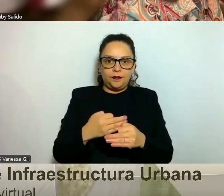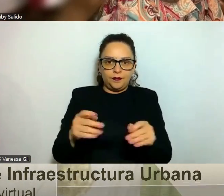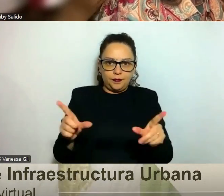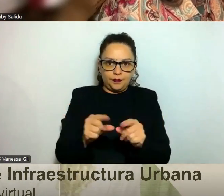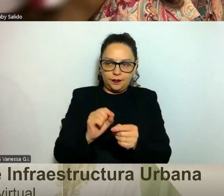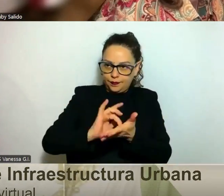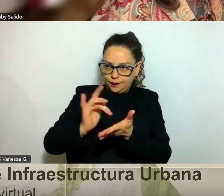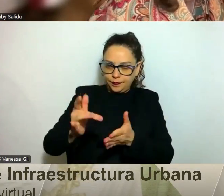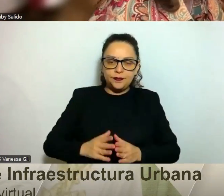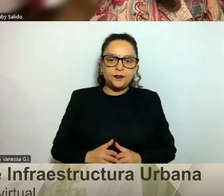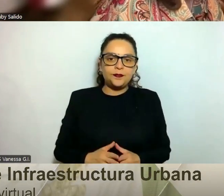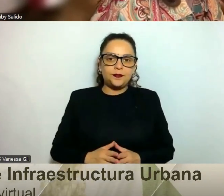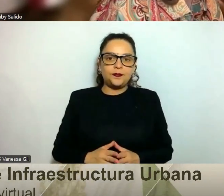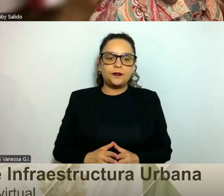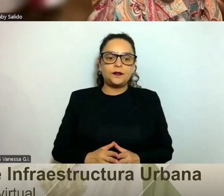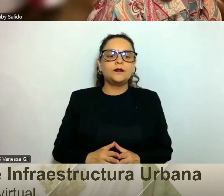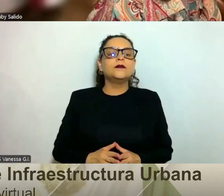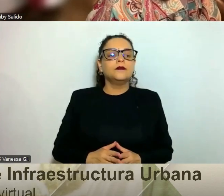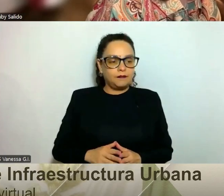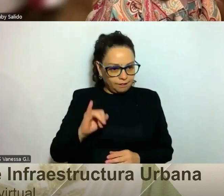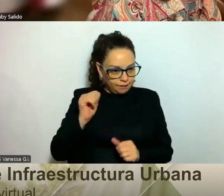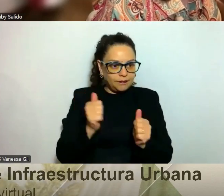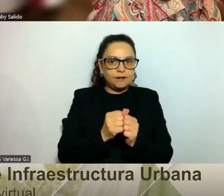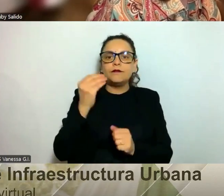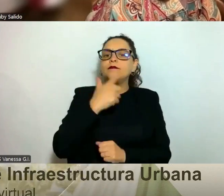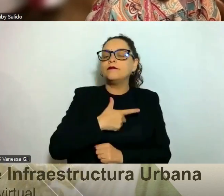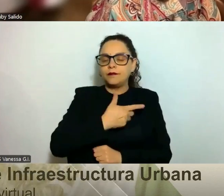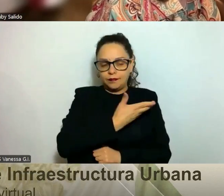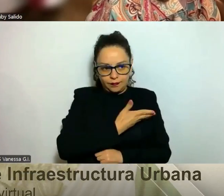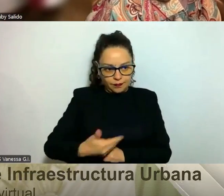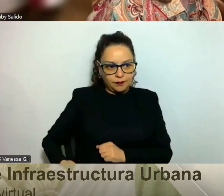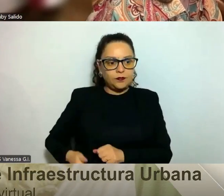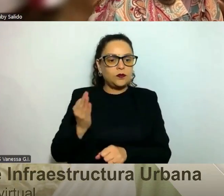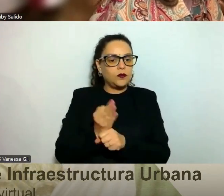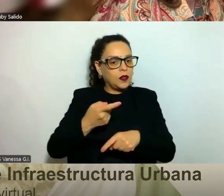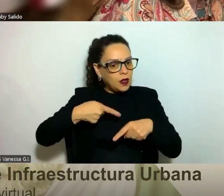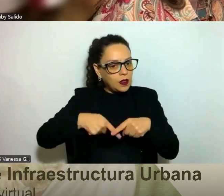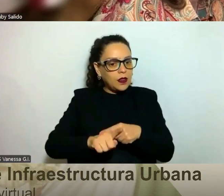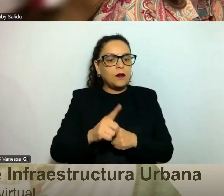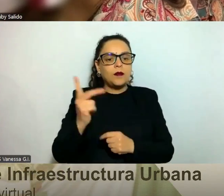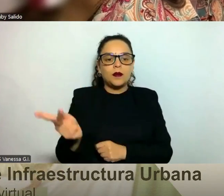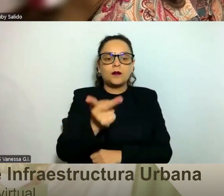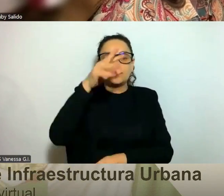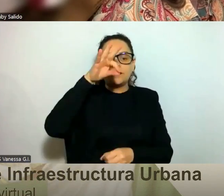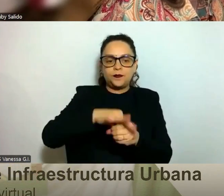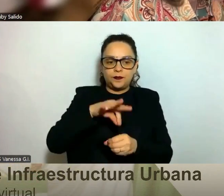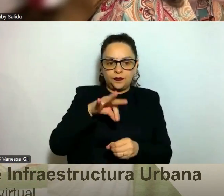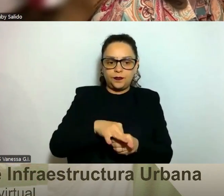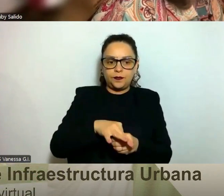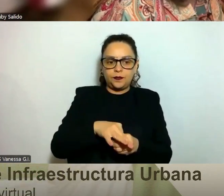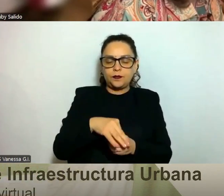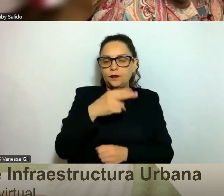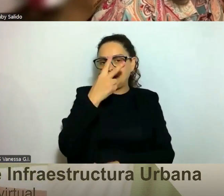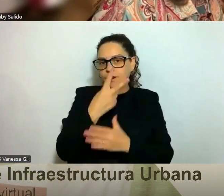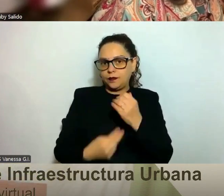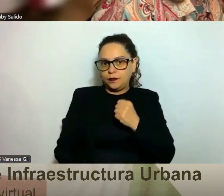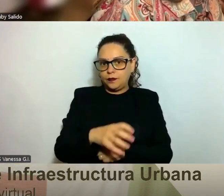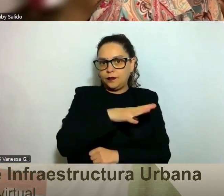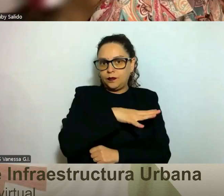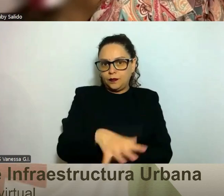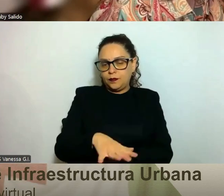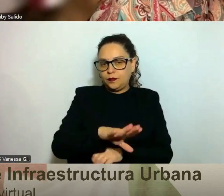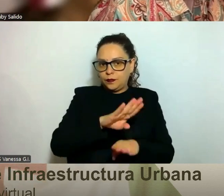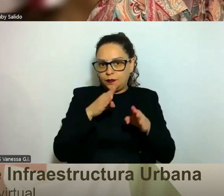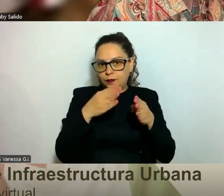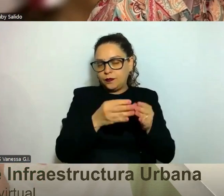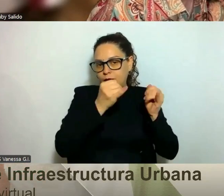Gracias. Sí, con todo gusto, diputado presidente, se procede a votar en lo general y en lo particular el presente dictamen.